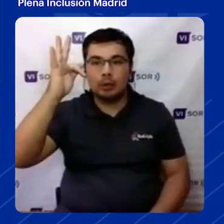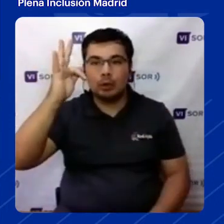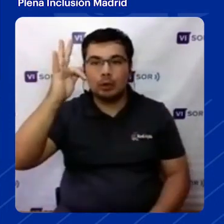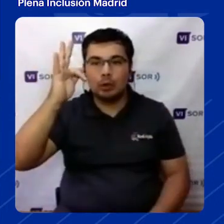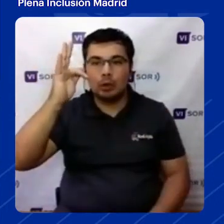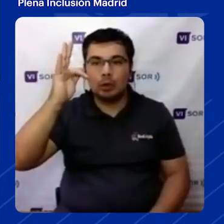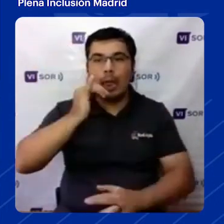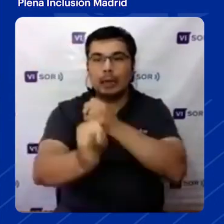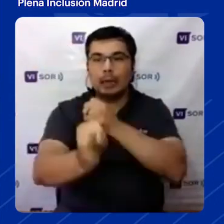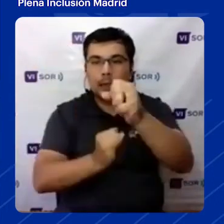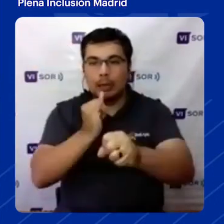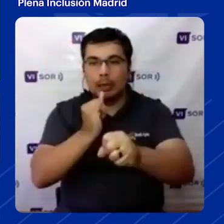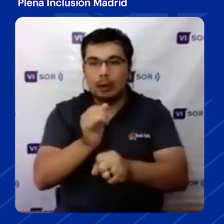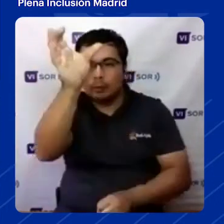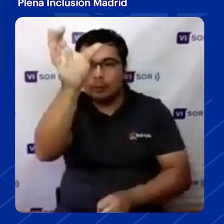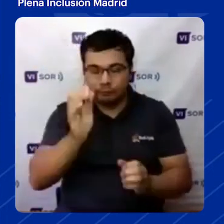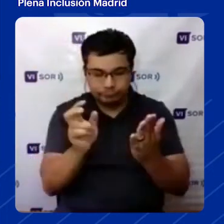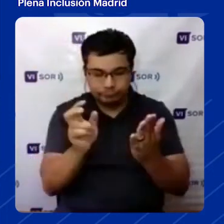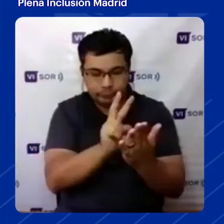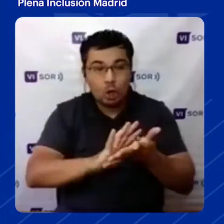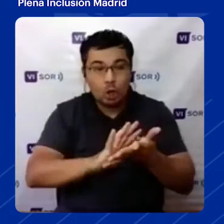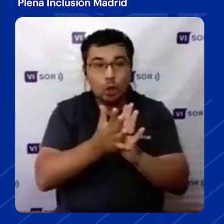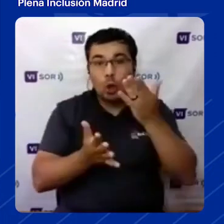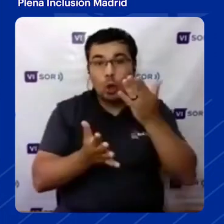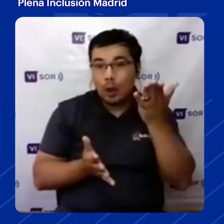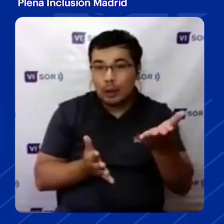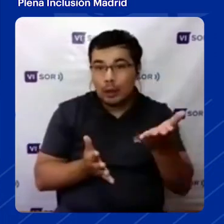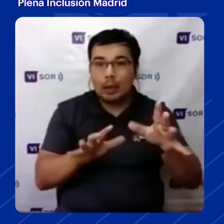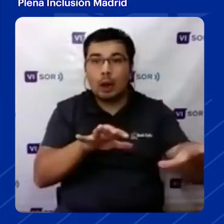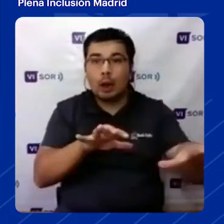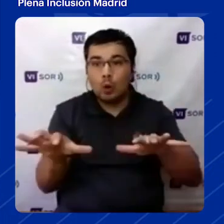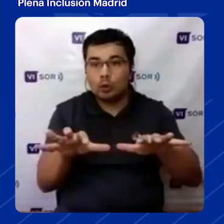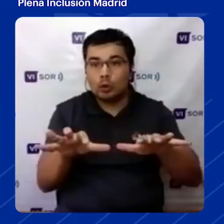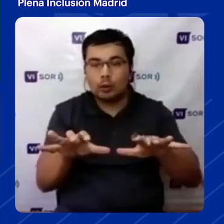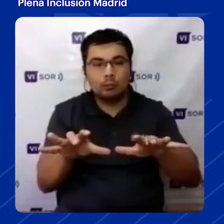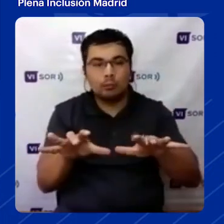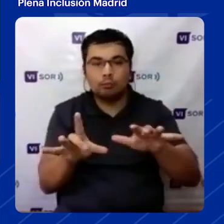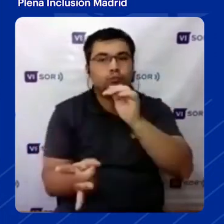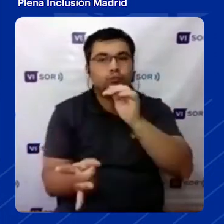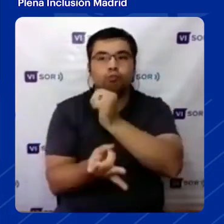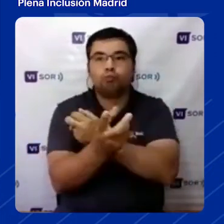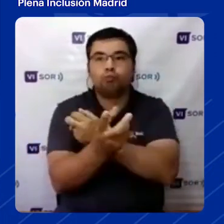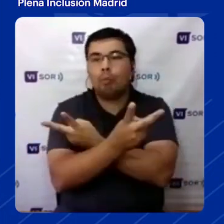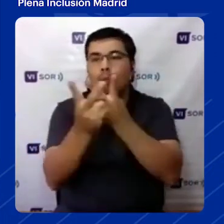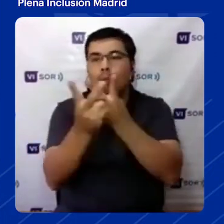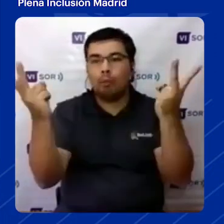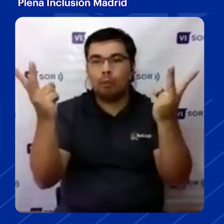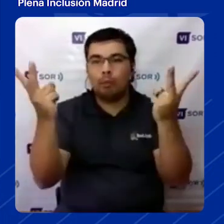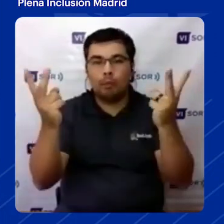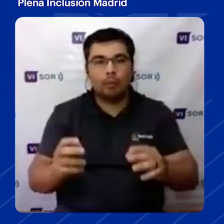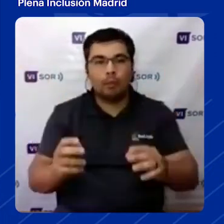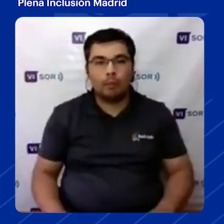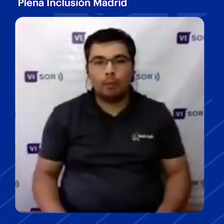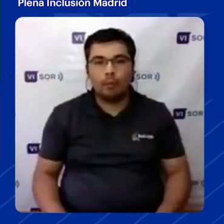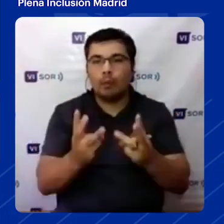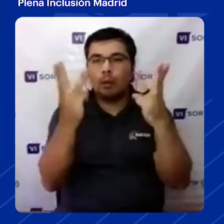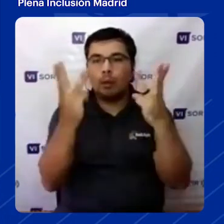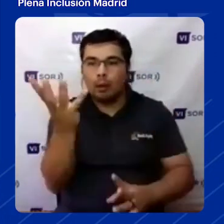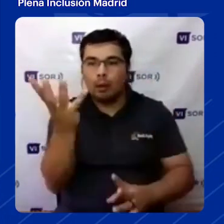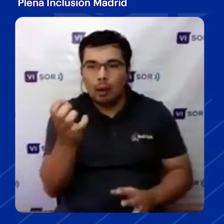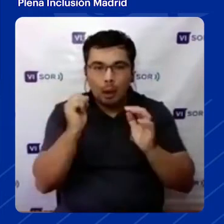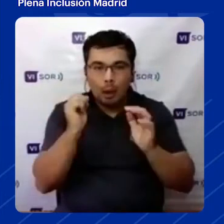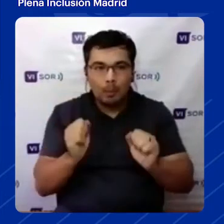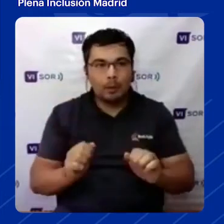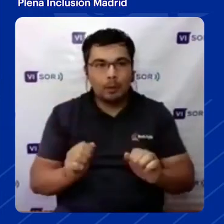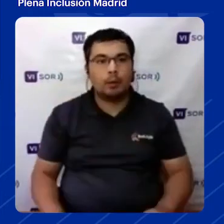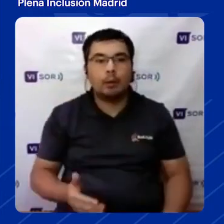estos materiales están disponibles en Internet de descarga. Inclusion Europe es el Plena Inclusión Madrid, pero a nivel europeo, que también